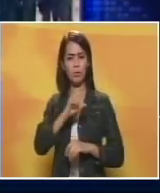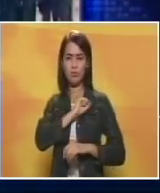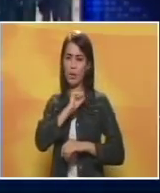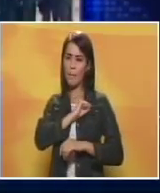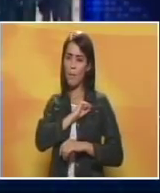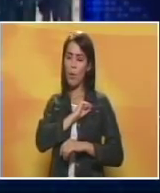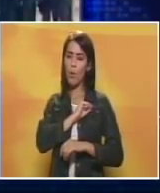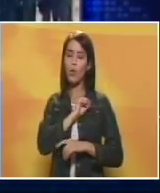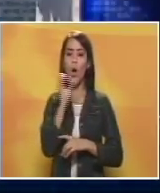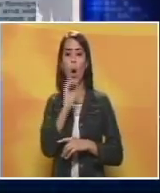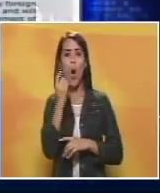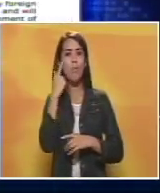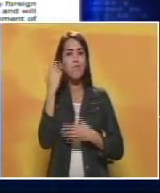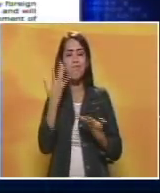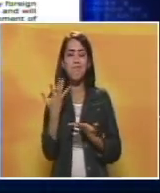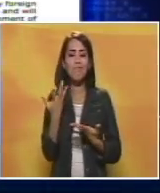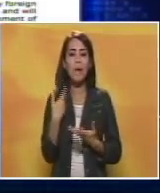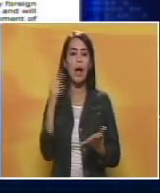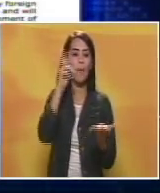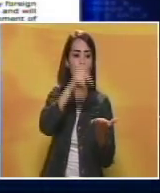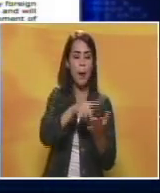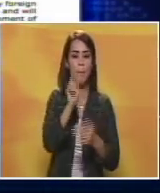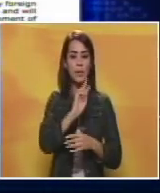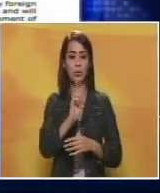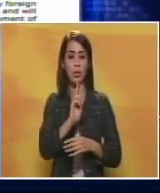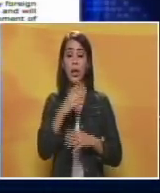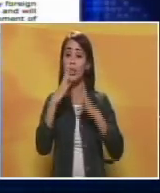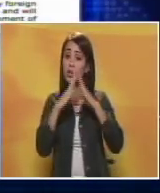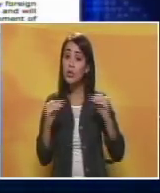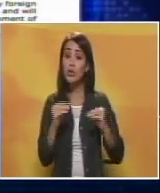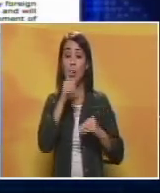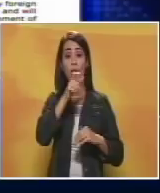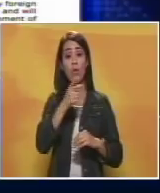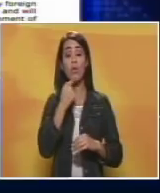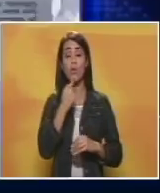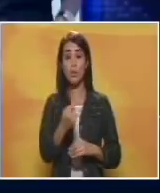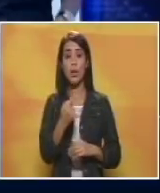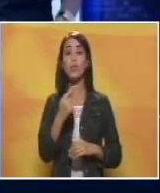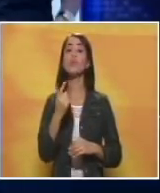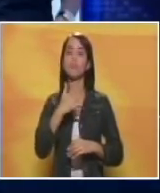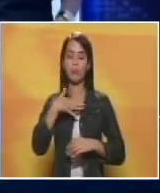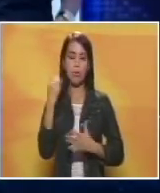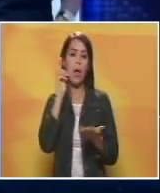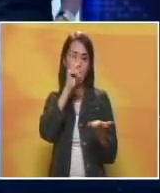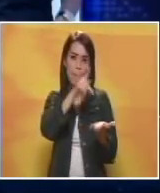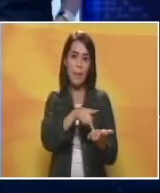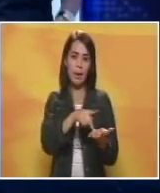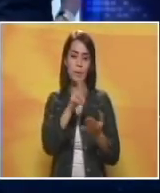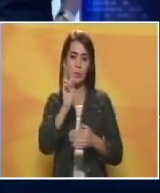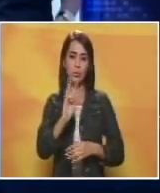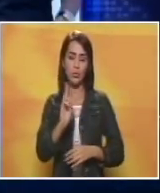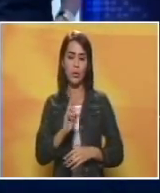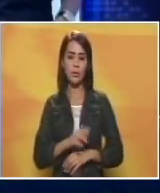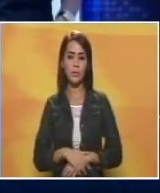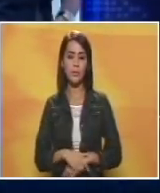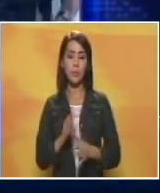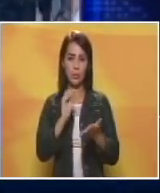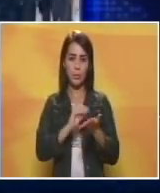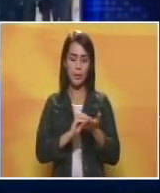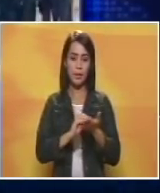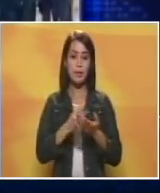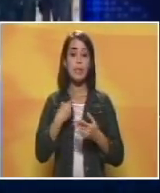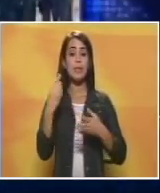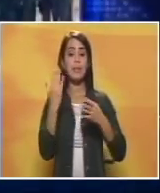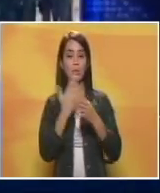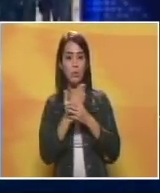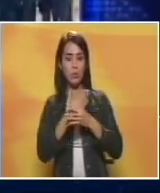temor u objeción para regresar a Venezuela y todos declararon que querían volver, por lo que le fueron firmados todos los documentos migratorios,